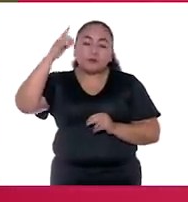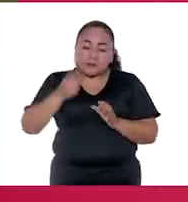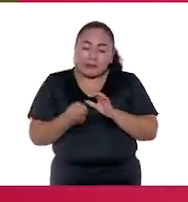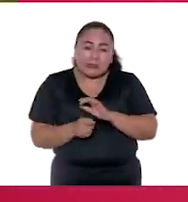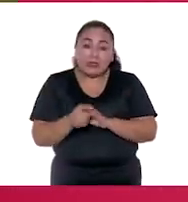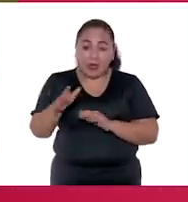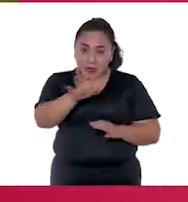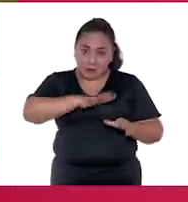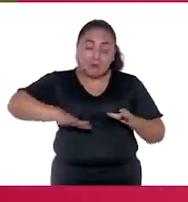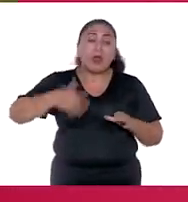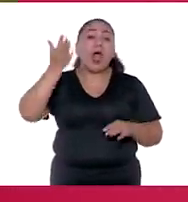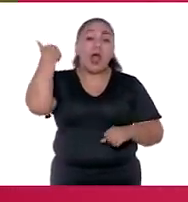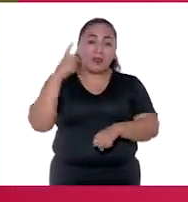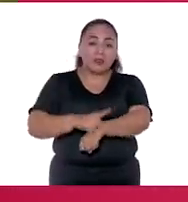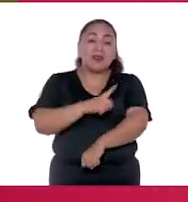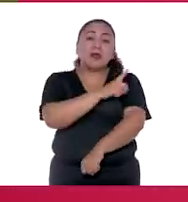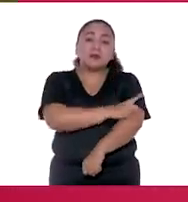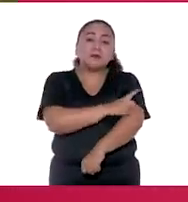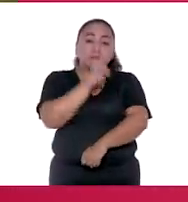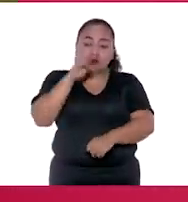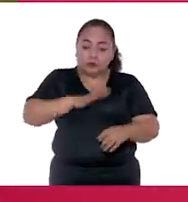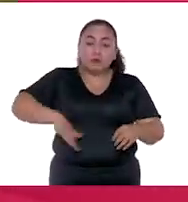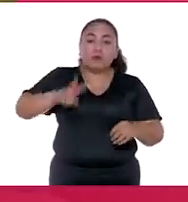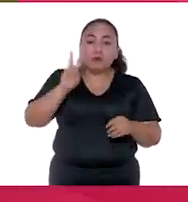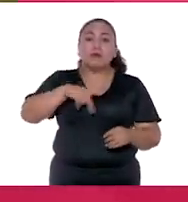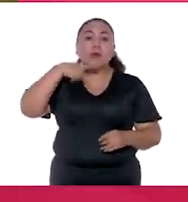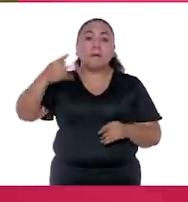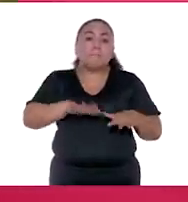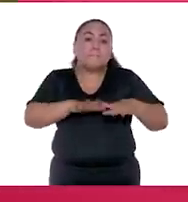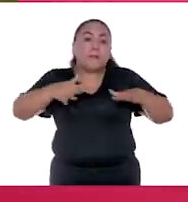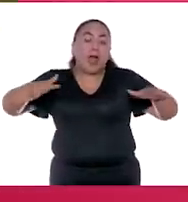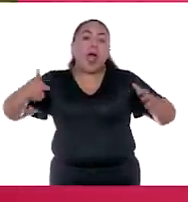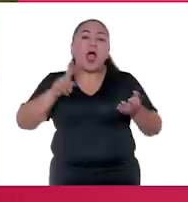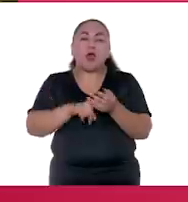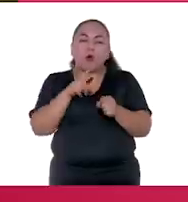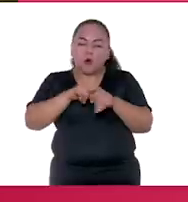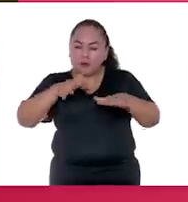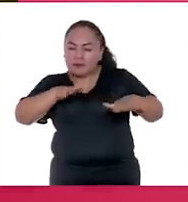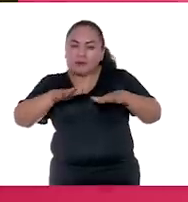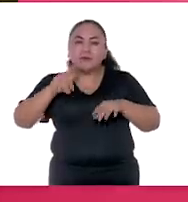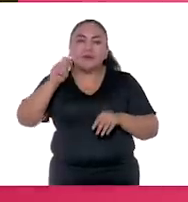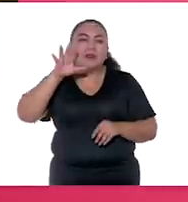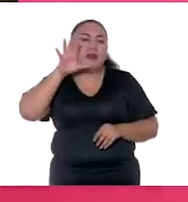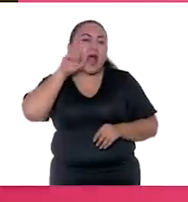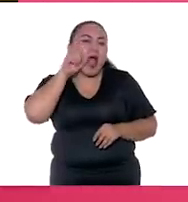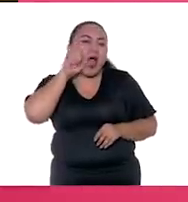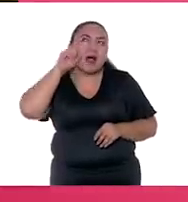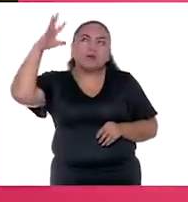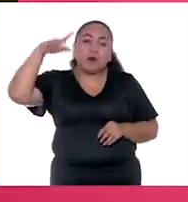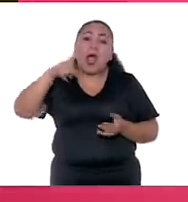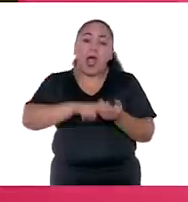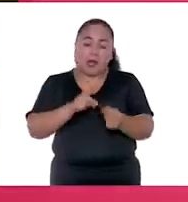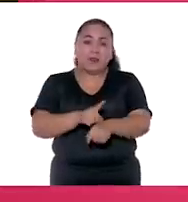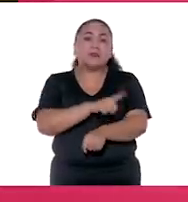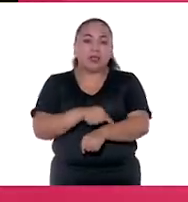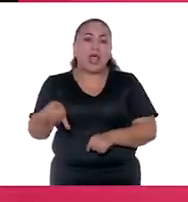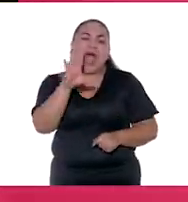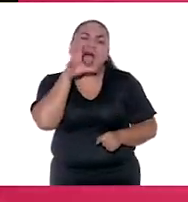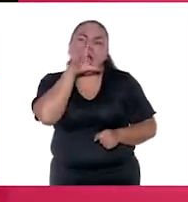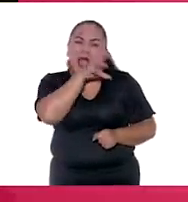Este territorio alguna vez estuvo sumergido en el mar. Tenía tonalidades naranja y era muy caliente.